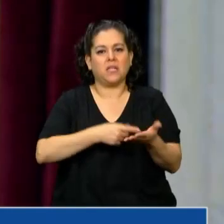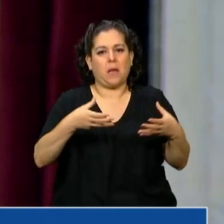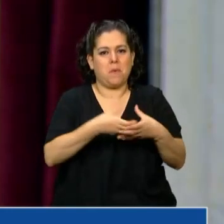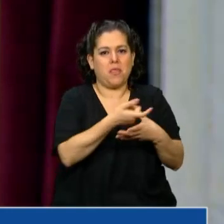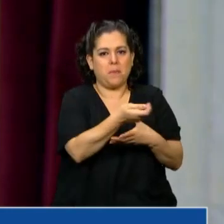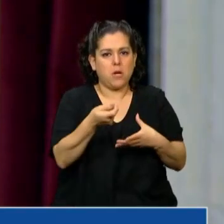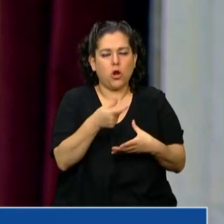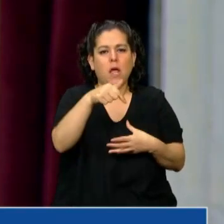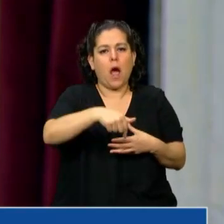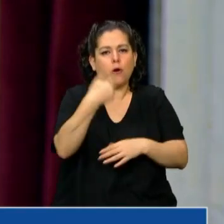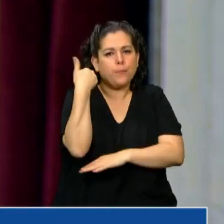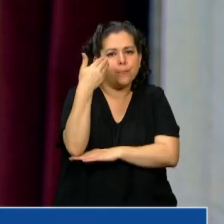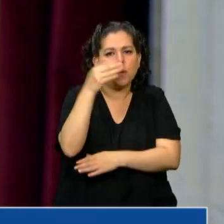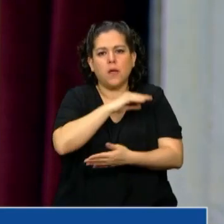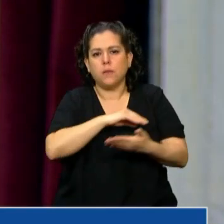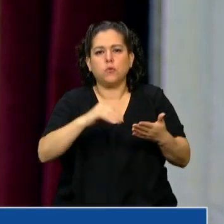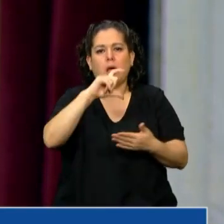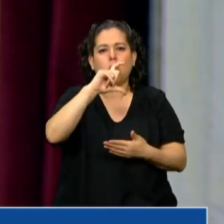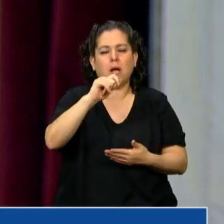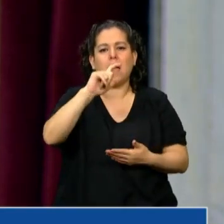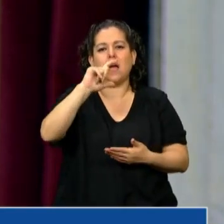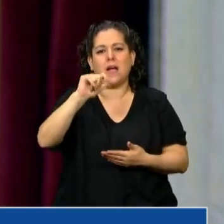Tiene la palabra el diputado Alejandro Cacassi.